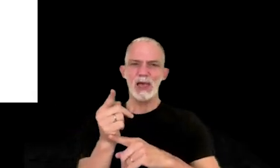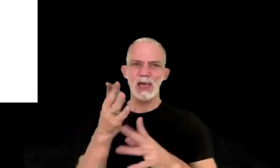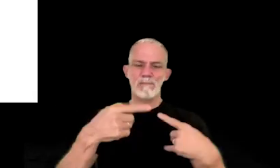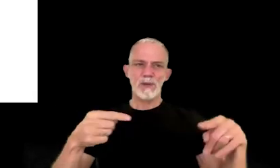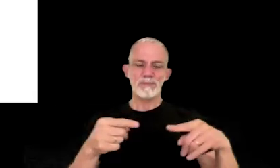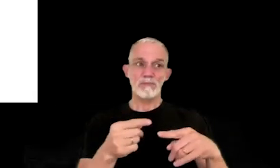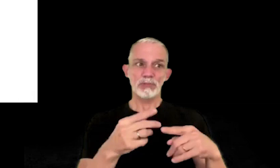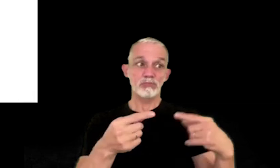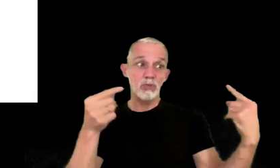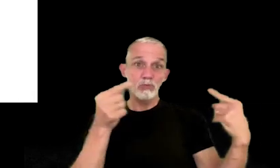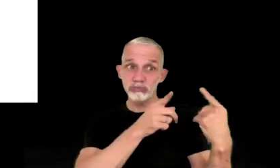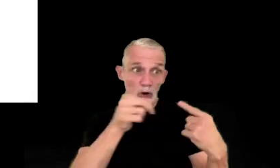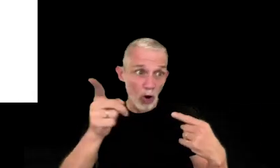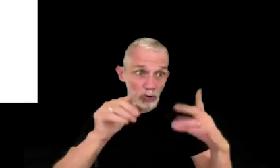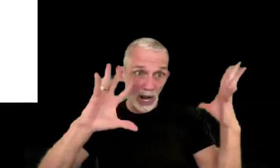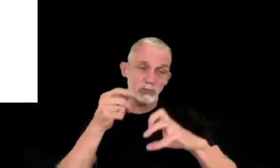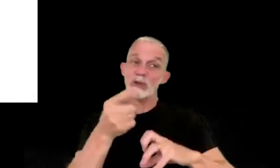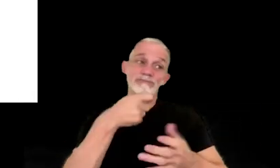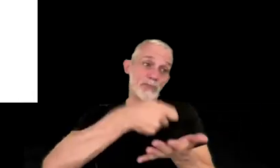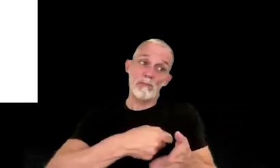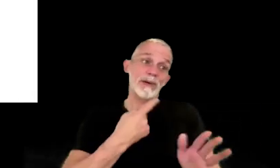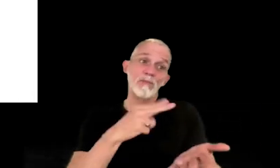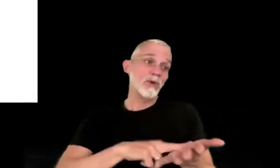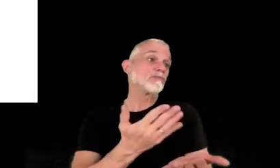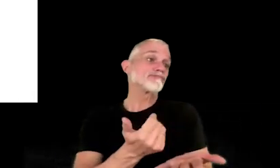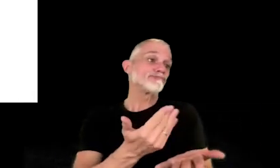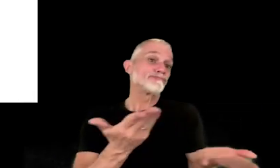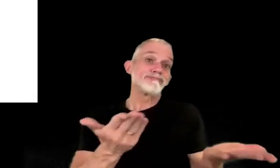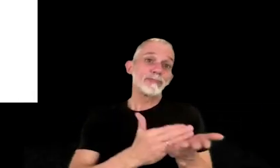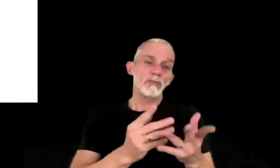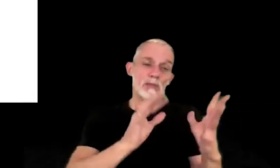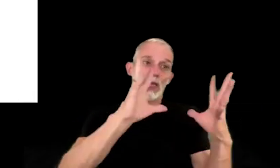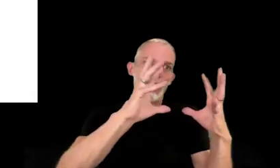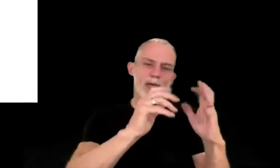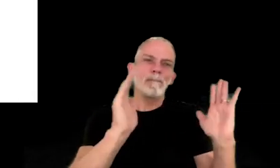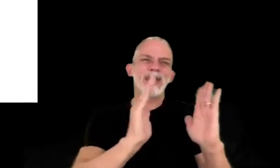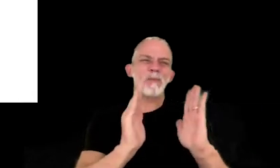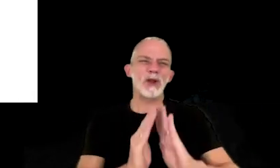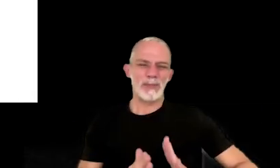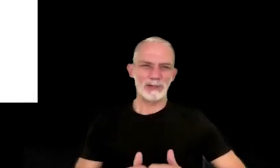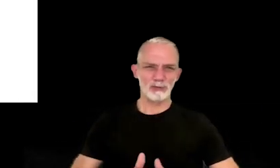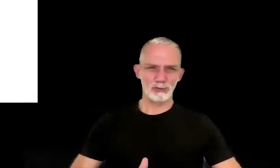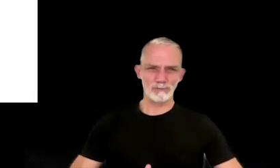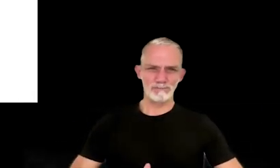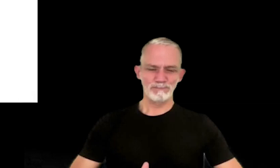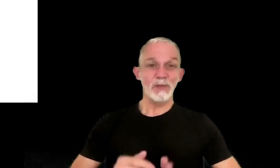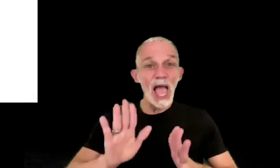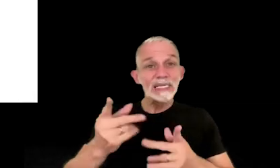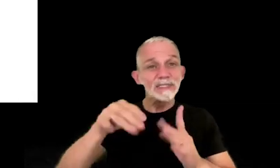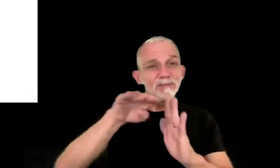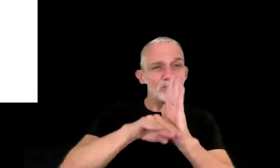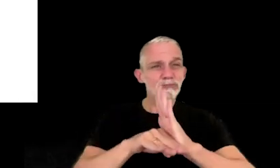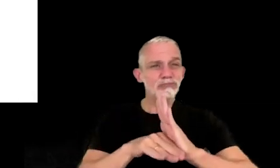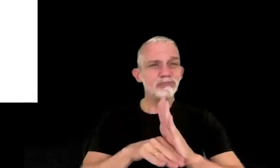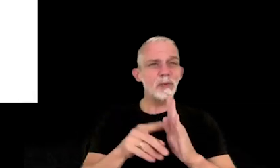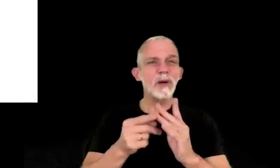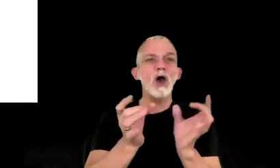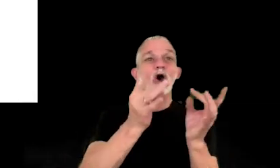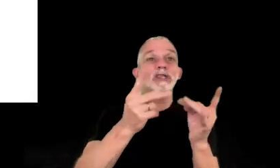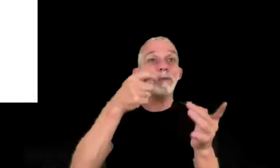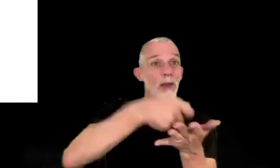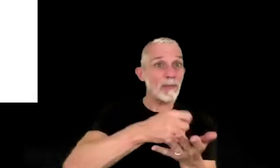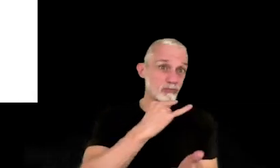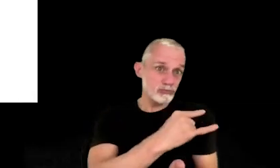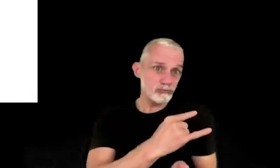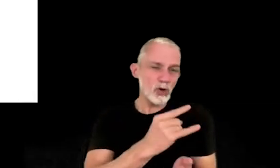con el ambiente. ¿Para qué? Para tratar de disminuir esas externalidades. Y así como se aplica el principio quien contamina paga, también se